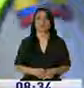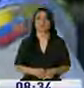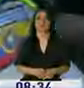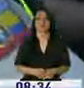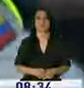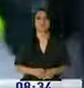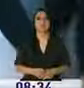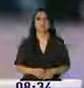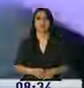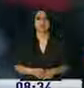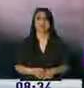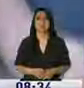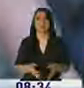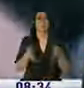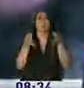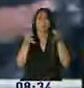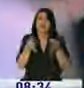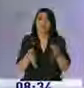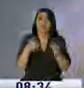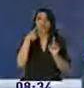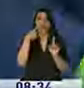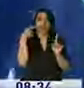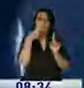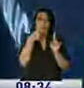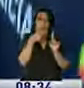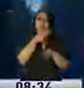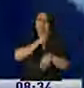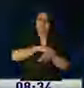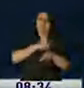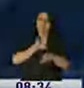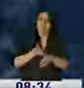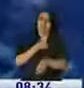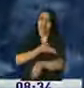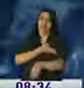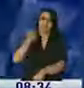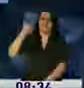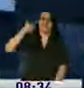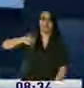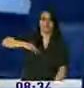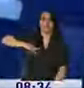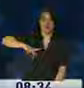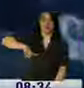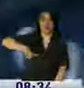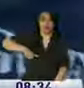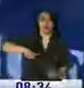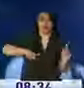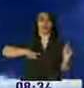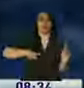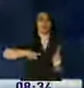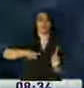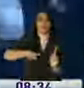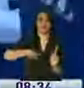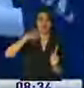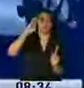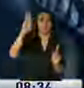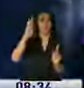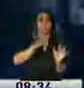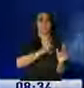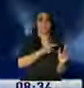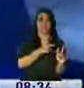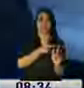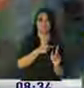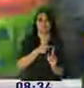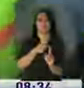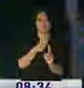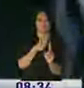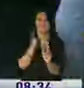Este es el instante en el que el hombre acusado de ser el presunto autor de un asalto a mano armada es sacado de este inmueble ante un grupo de